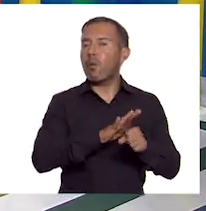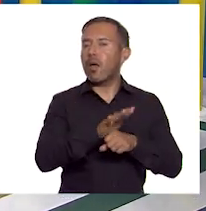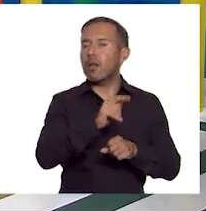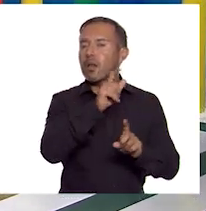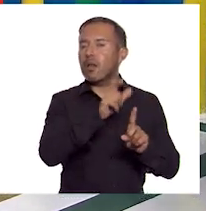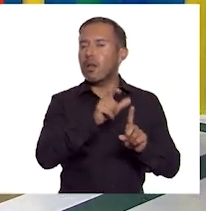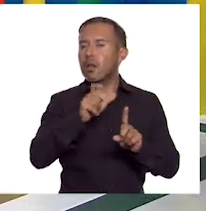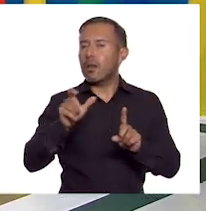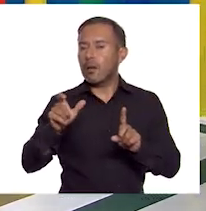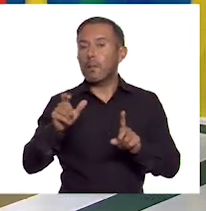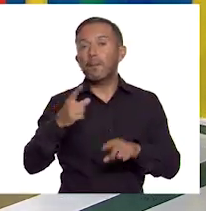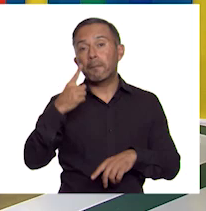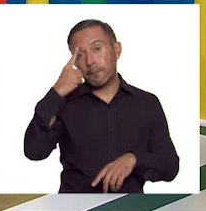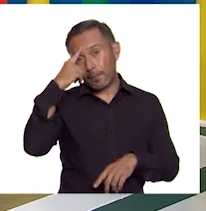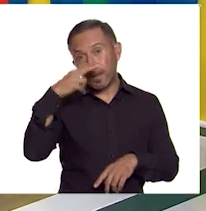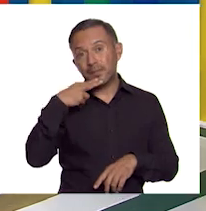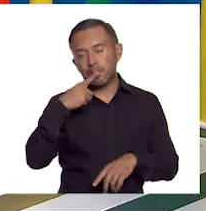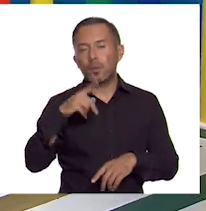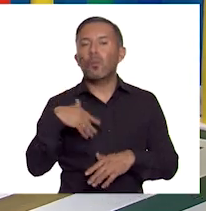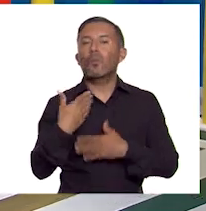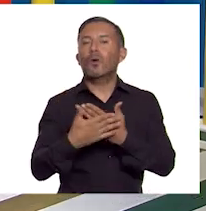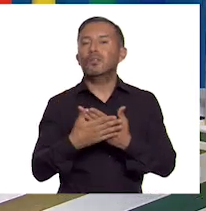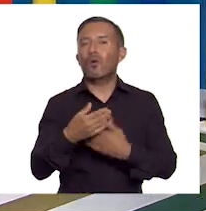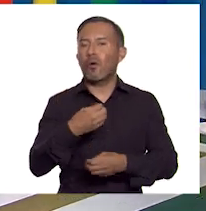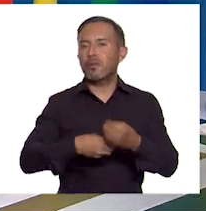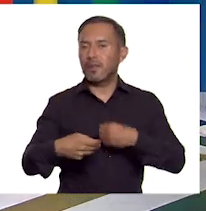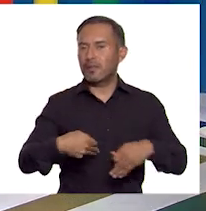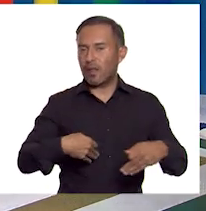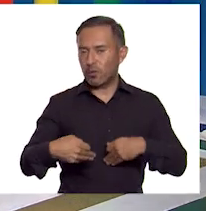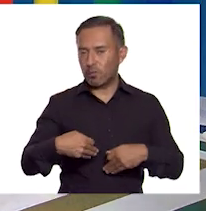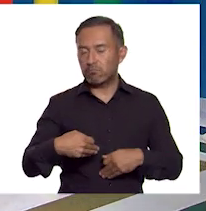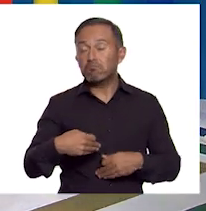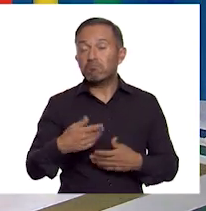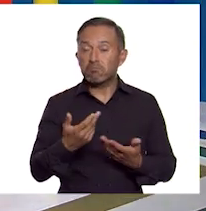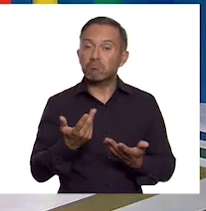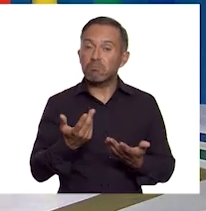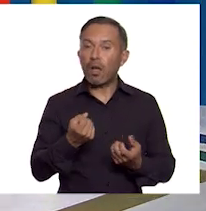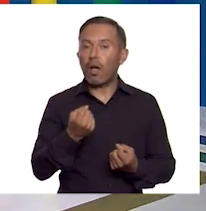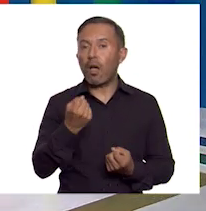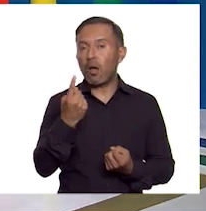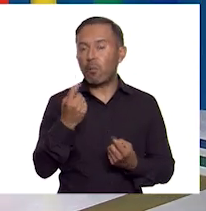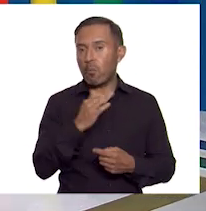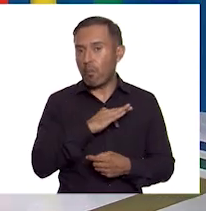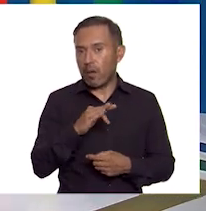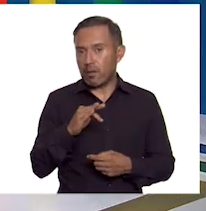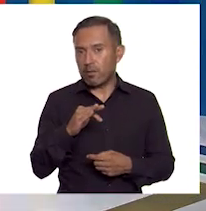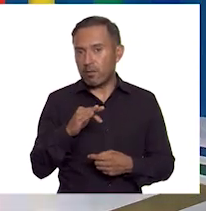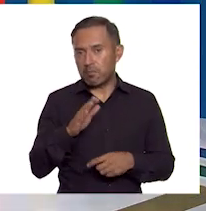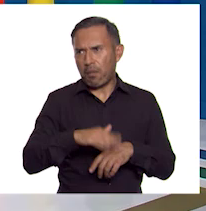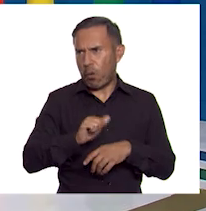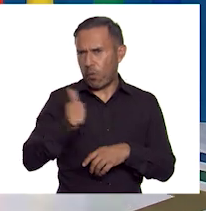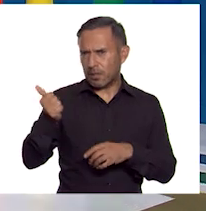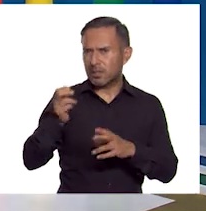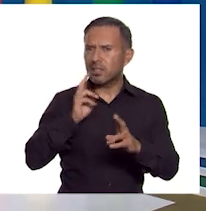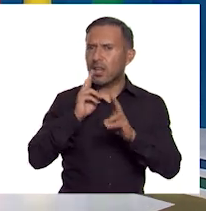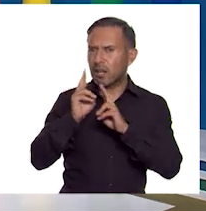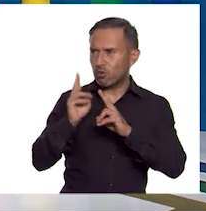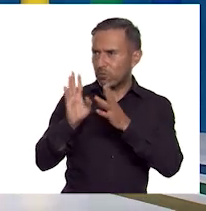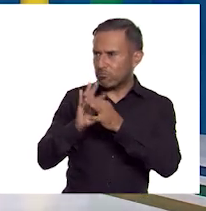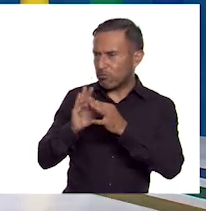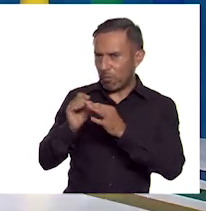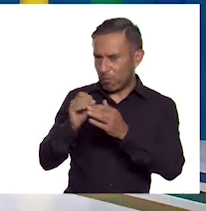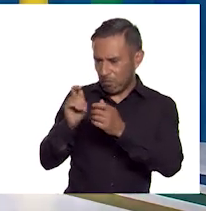caso, para nuestra obra de teatro, porque hay cosas en las que podemos dejarlos como son en otras narraciones y